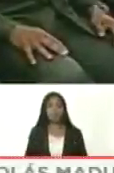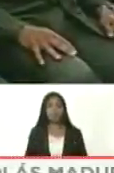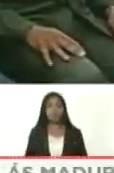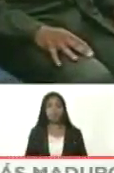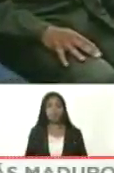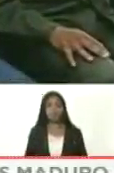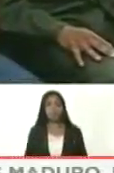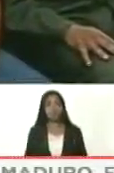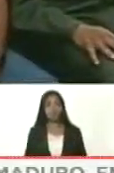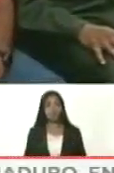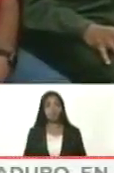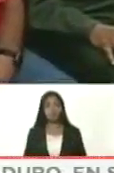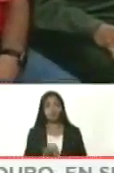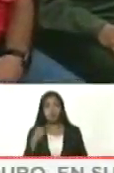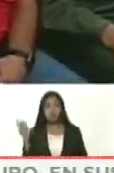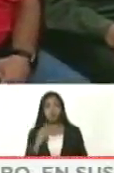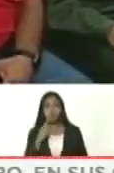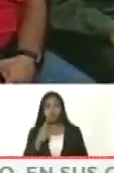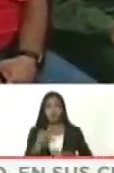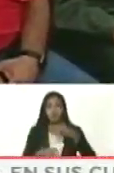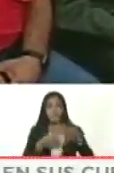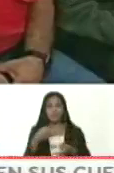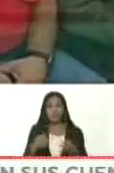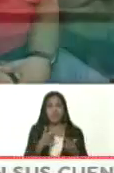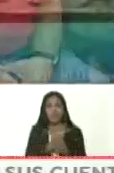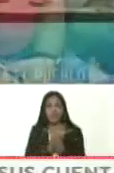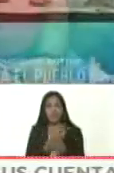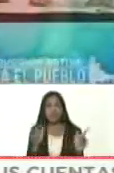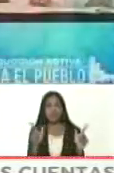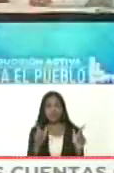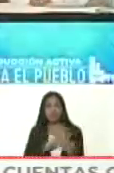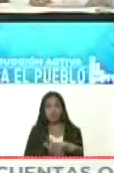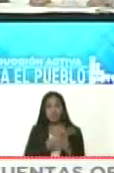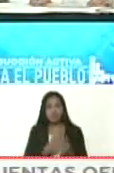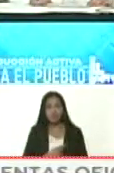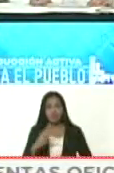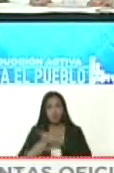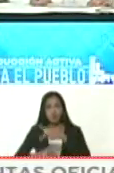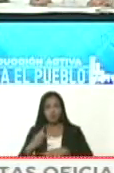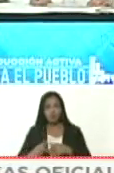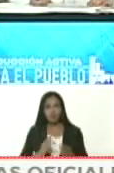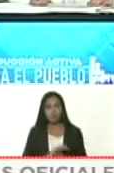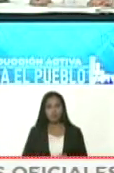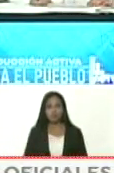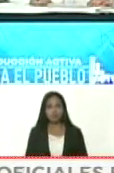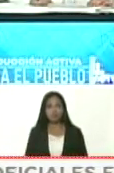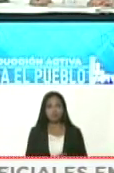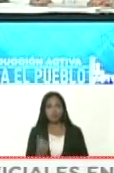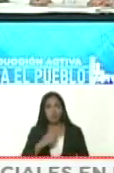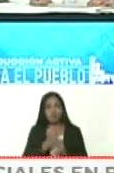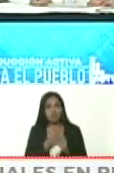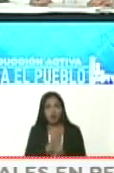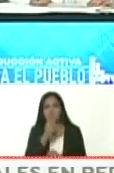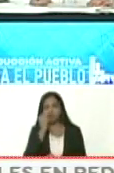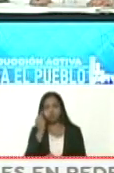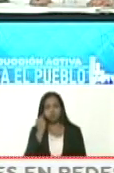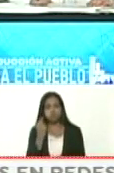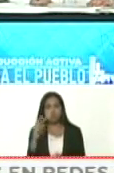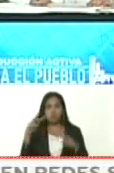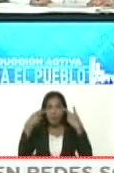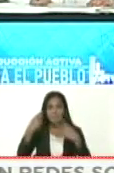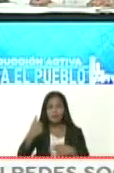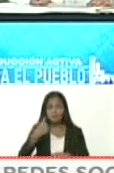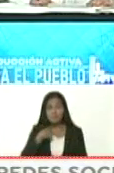vengo denominando como de liberación de fuerzas productivas. Trabajadores, trabajadoras, escúchenme